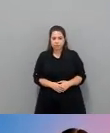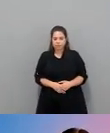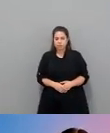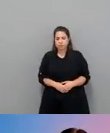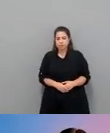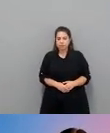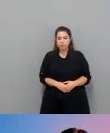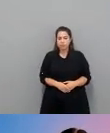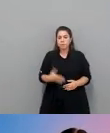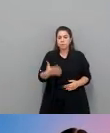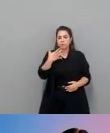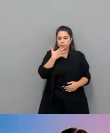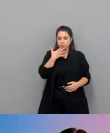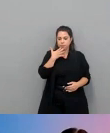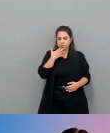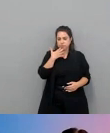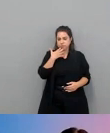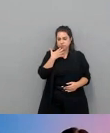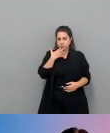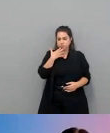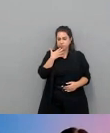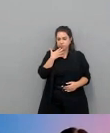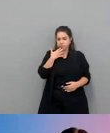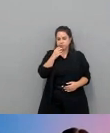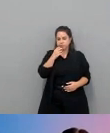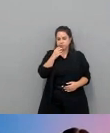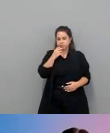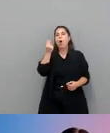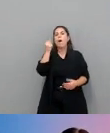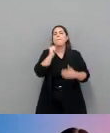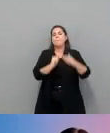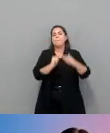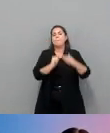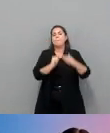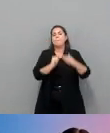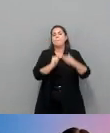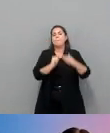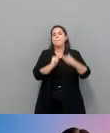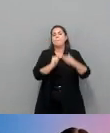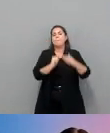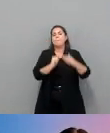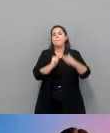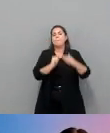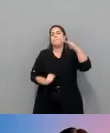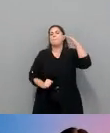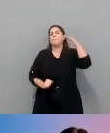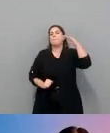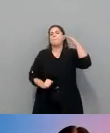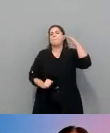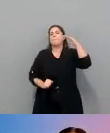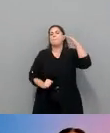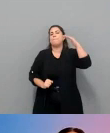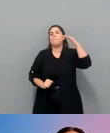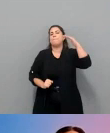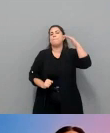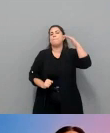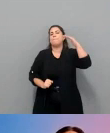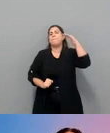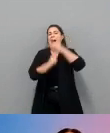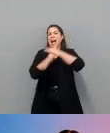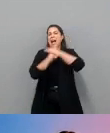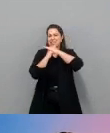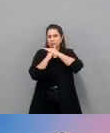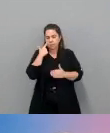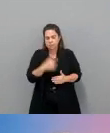Por ejemplo, vamos a ponernos cuantías máximas. Un grado 3 en un centro de día, la cuantía que